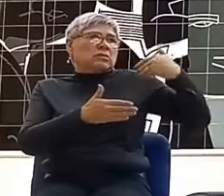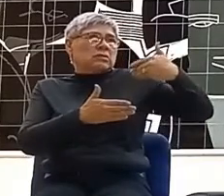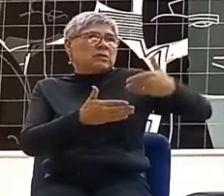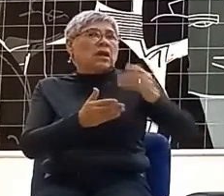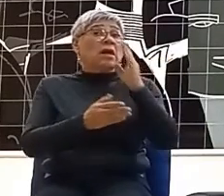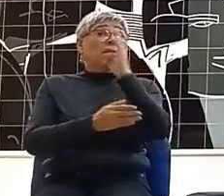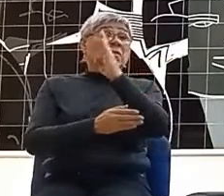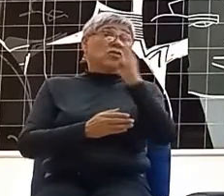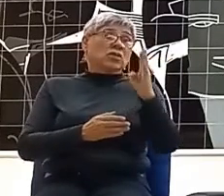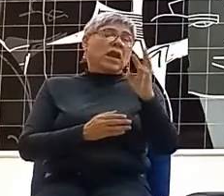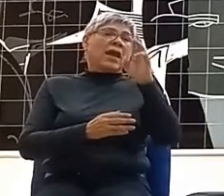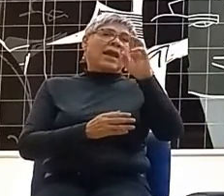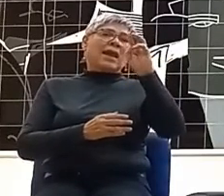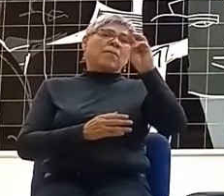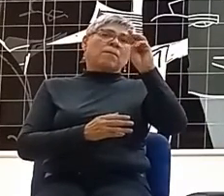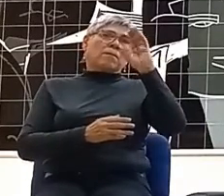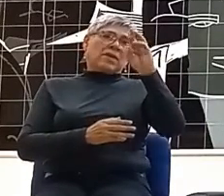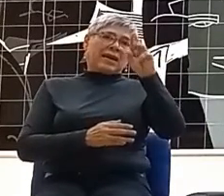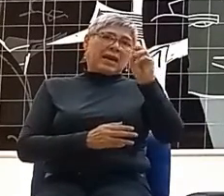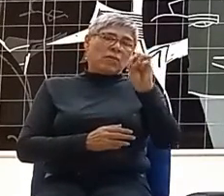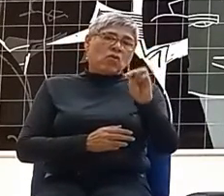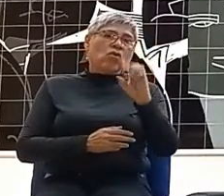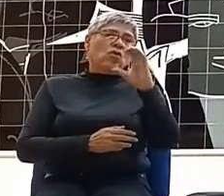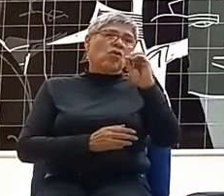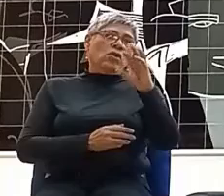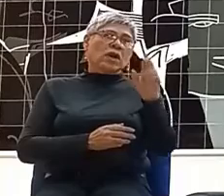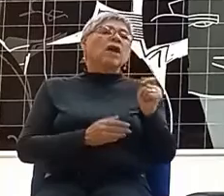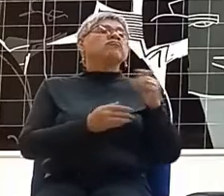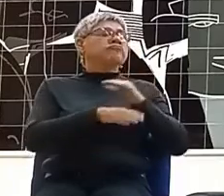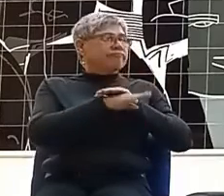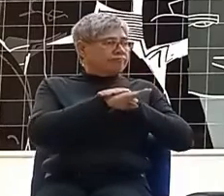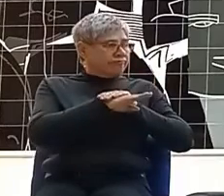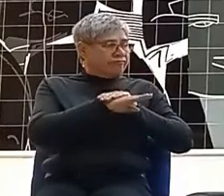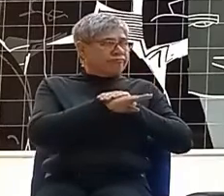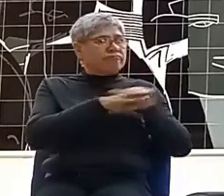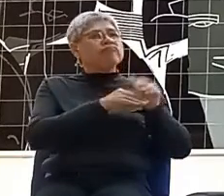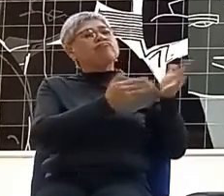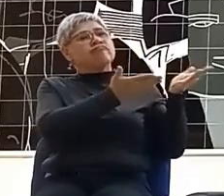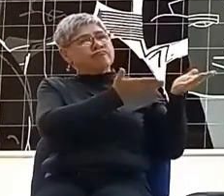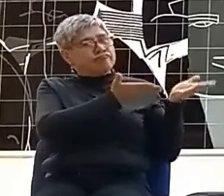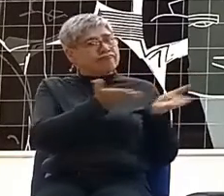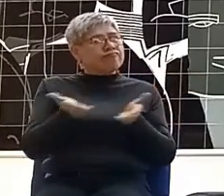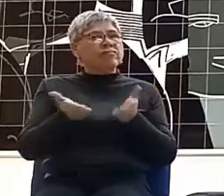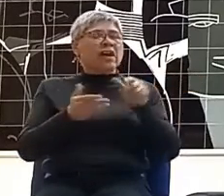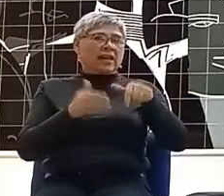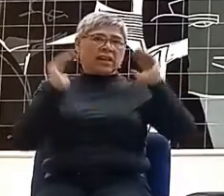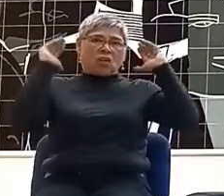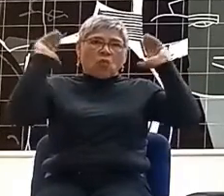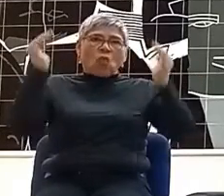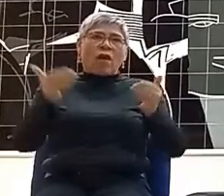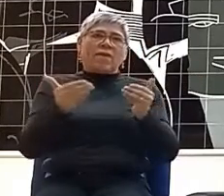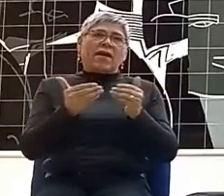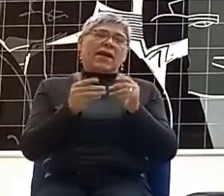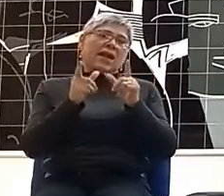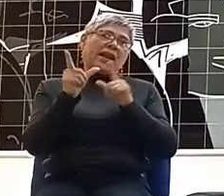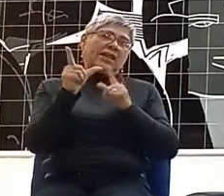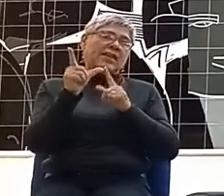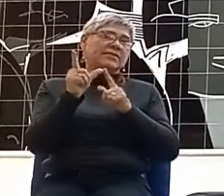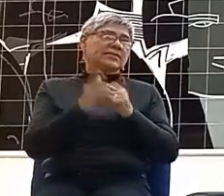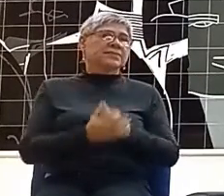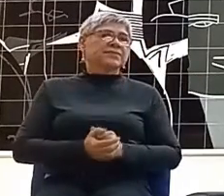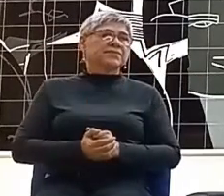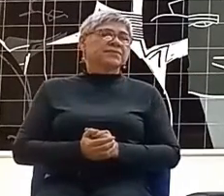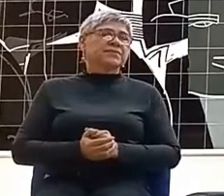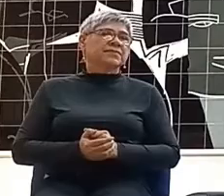Biblioteca Pública Ramón Correa Mejía les dan la bienvenida a esta nueva Tertulia Cueva de Letras, un conversatorio con el maestro Alberto